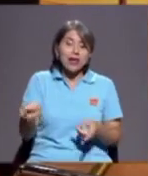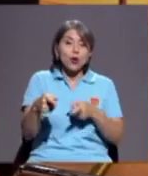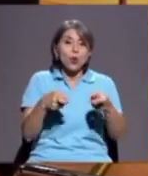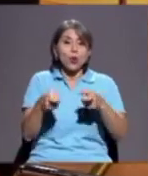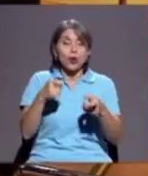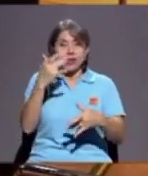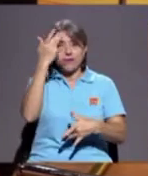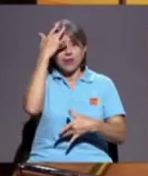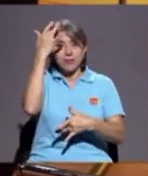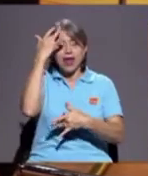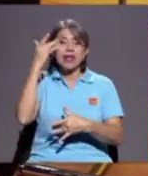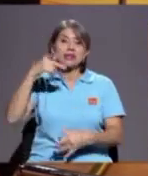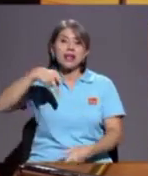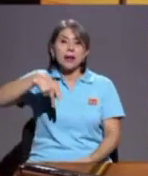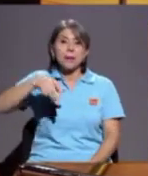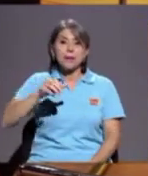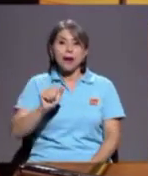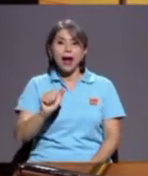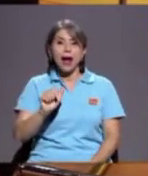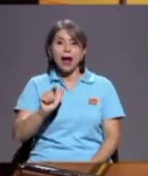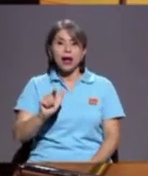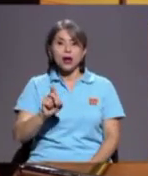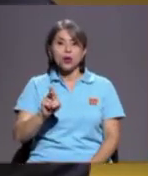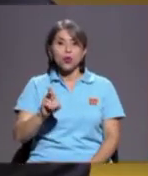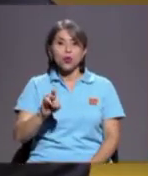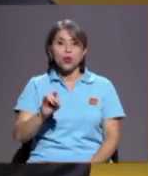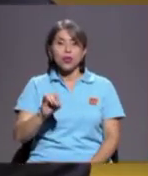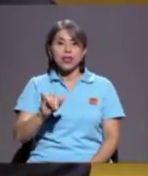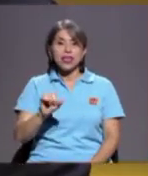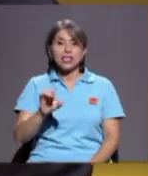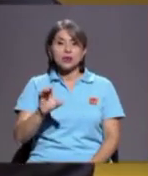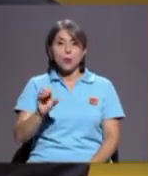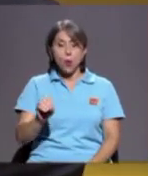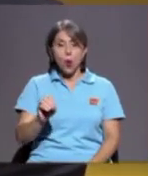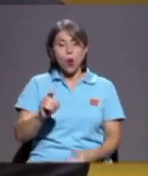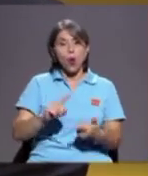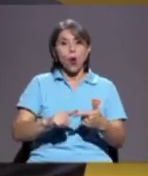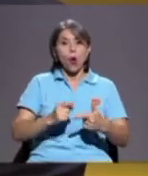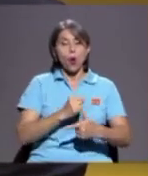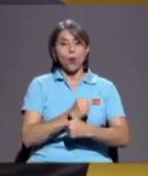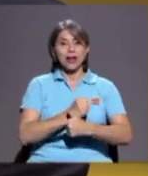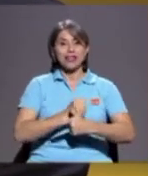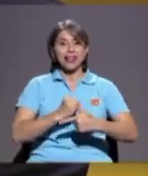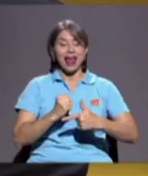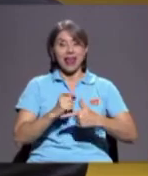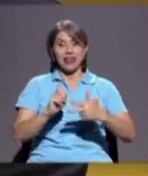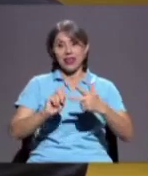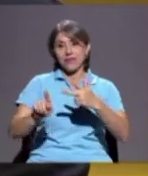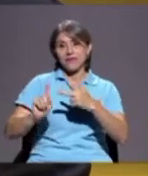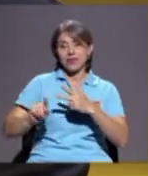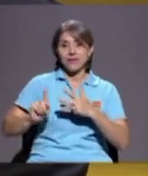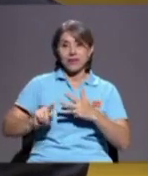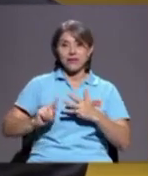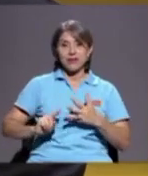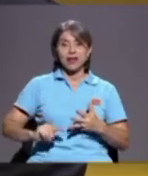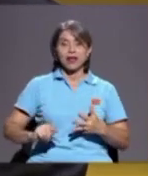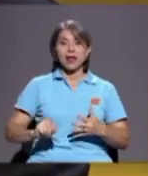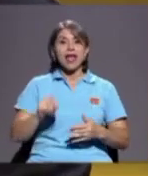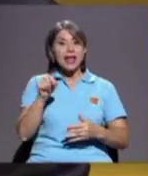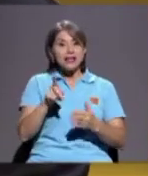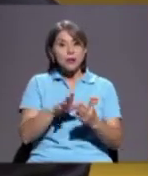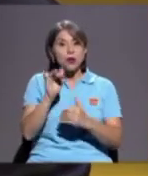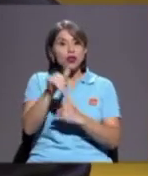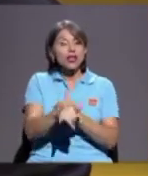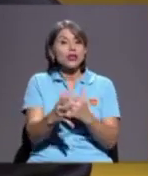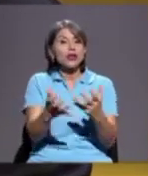¿verdad? Paludismo, obesidad, etcétera, etcétera, ¿verdad? Y ya esos serían resultados como que es lo que va buscando el proyecto hacia el final,